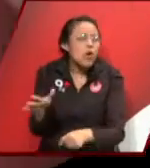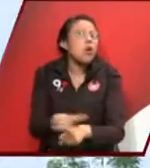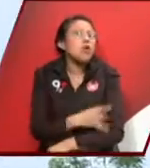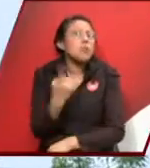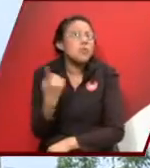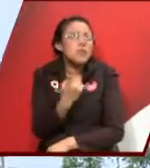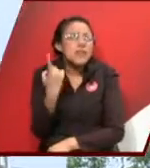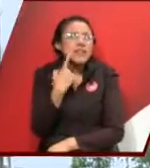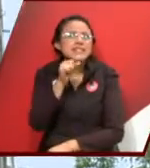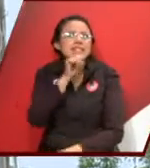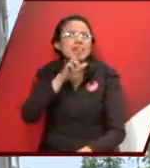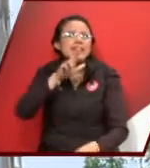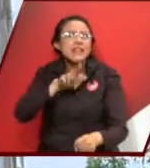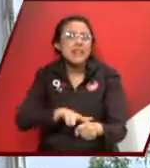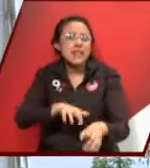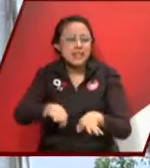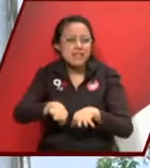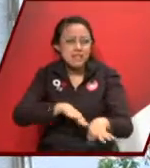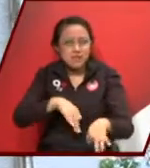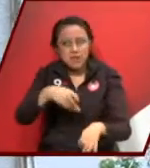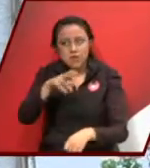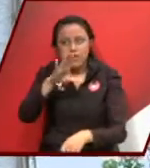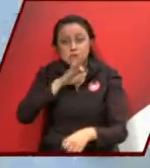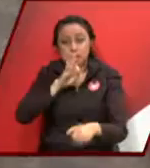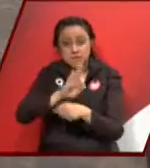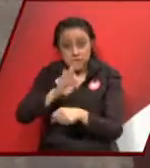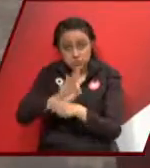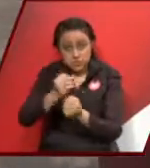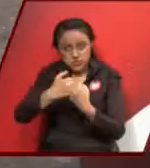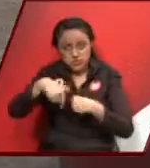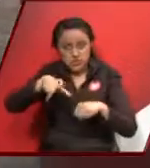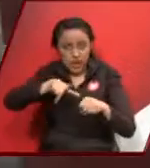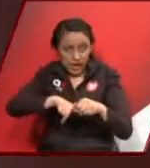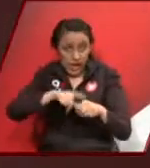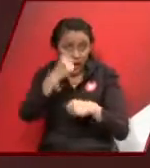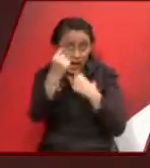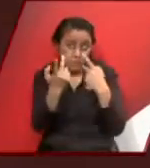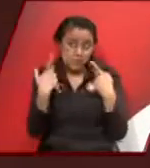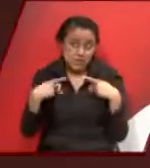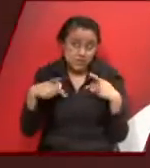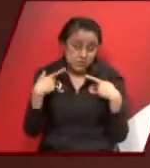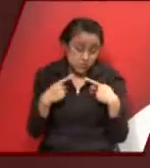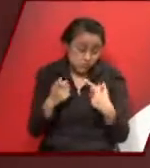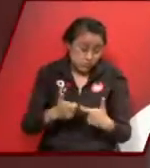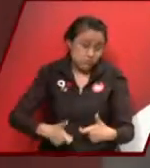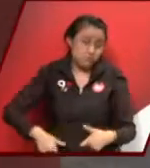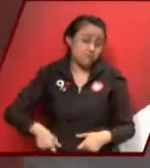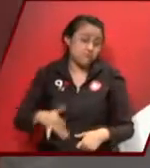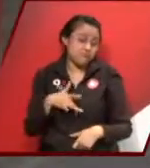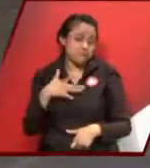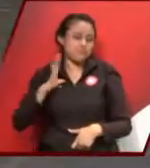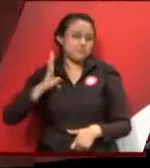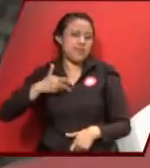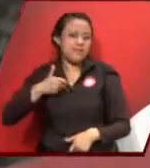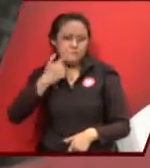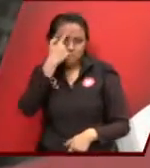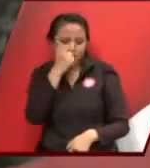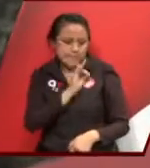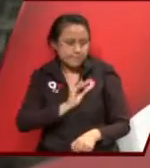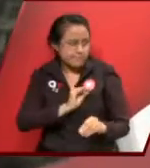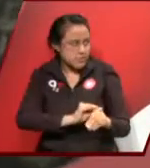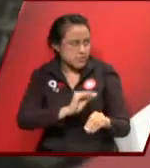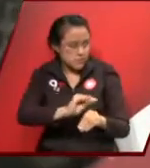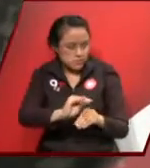trata de la secretaria de trabajo y previsión social algún círculo de esos montículos se le hizo fácil invadir la bahía de